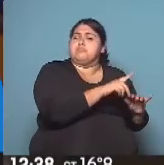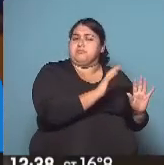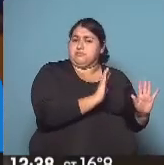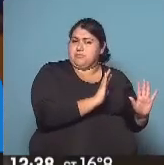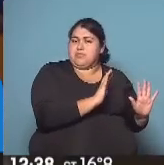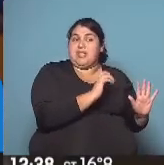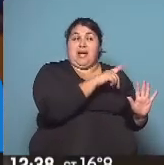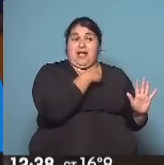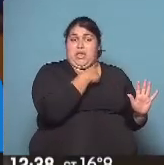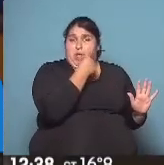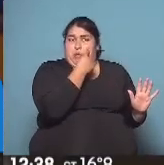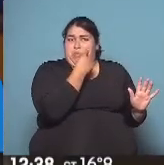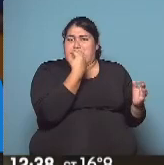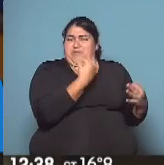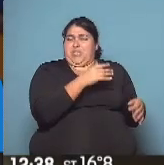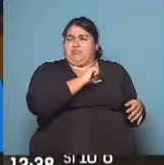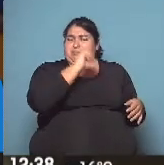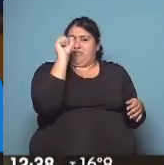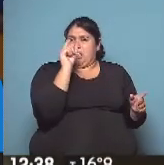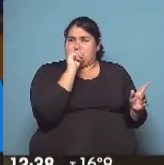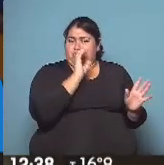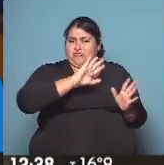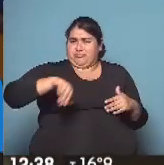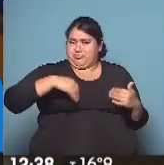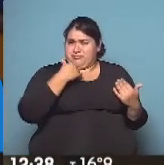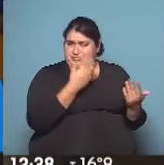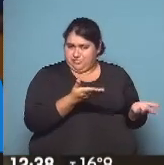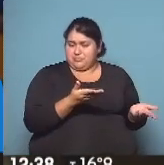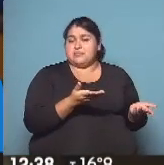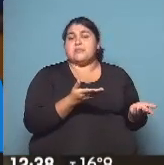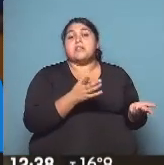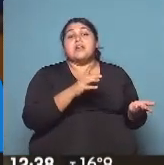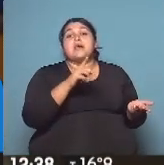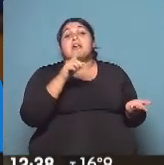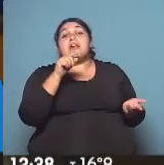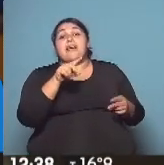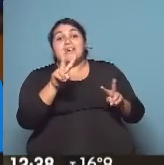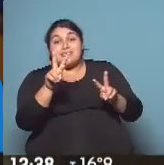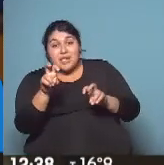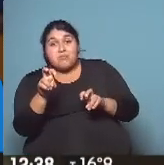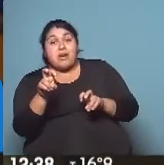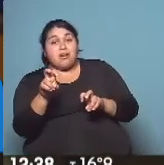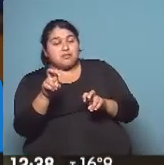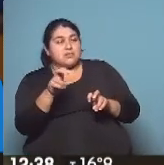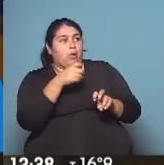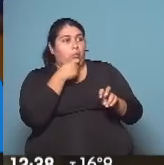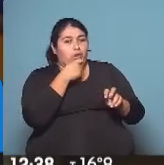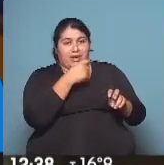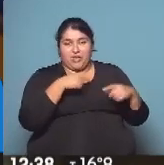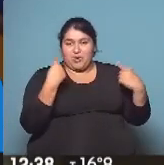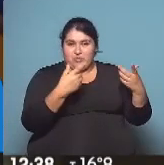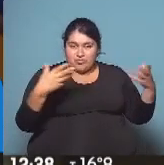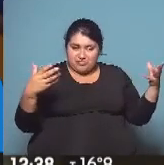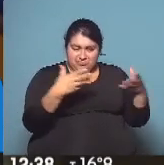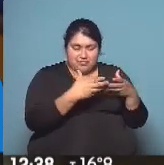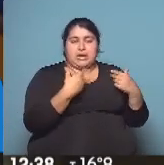economía inflacionaria que todavía sigue sin resolver problemas elementales como son los de la inflación. Ahora, la suma de las doña Rosas o de todos nosotros individualmente también